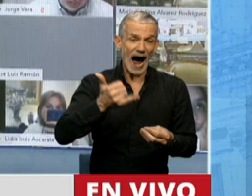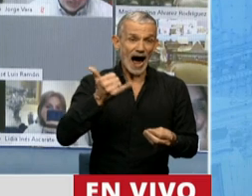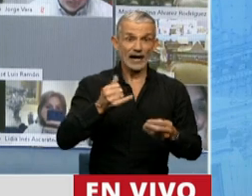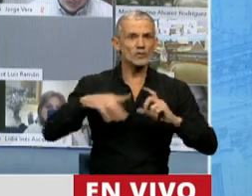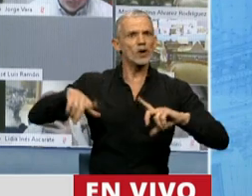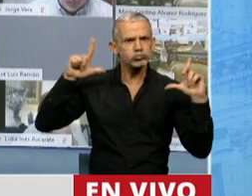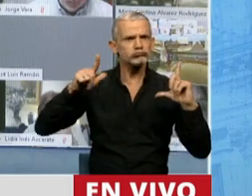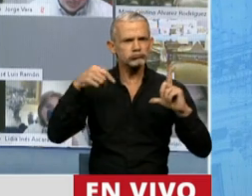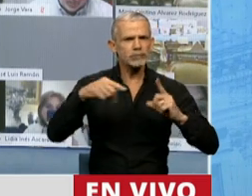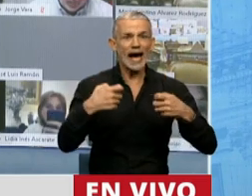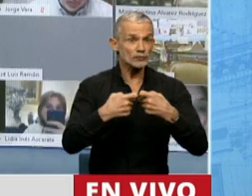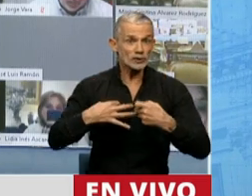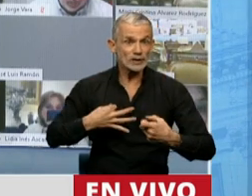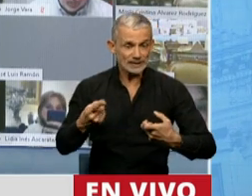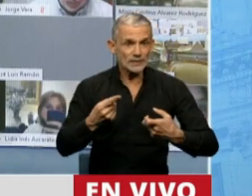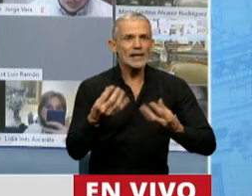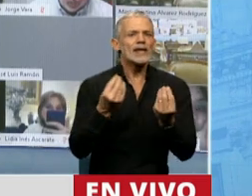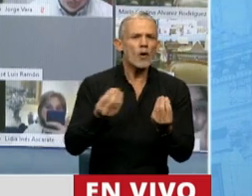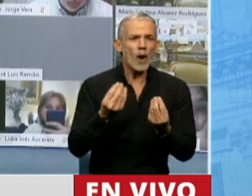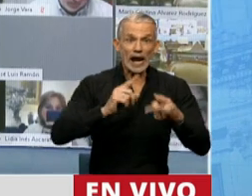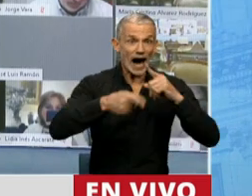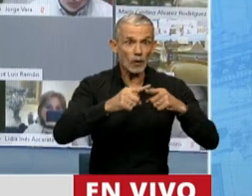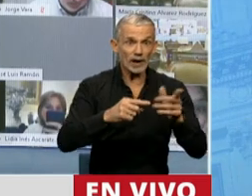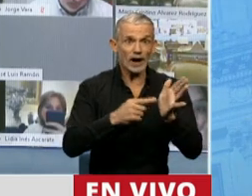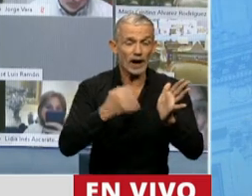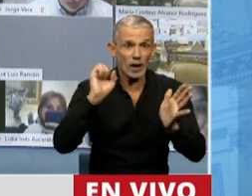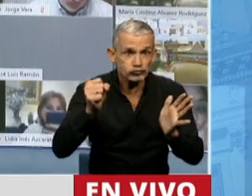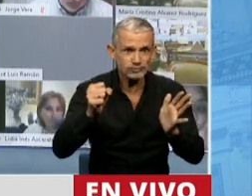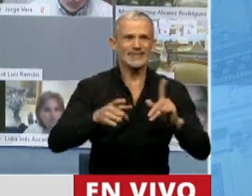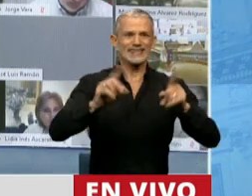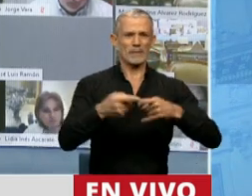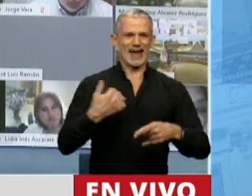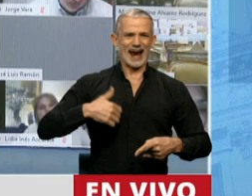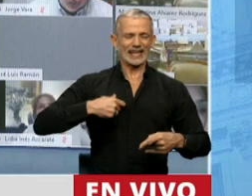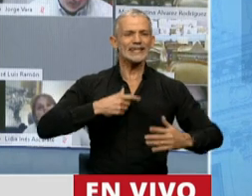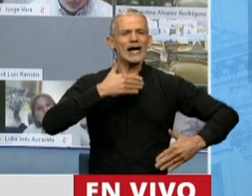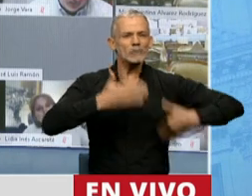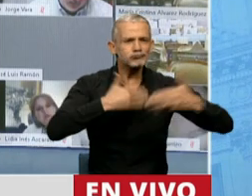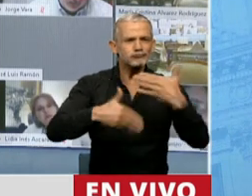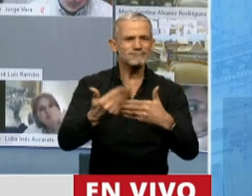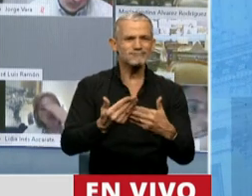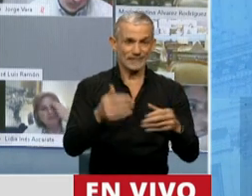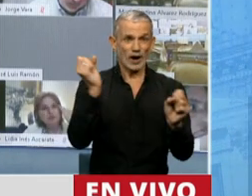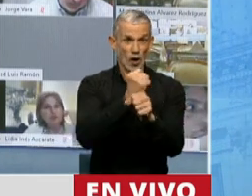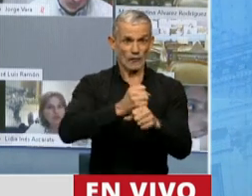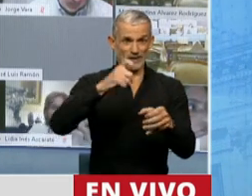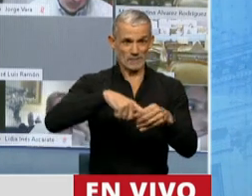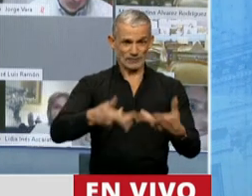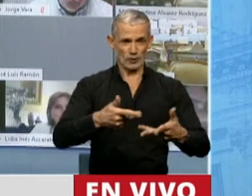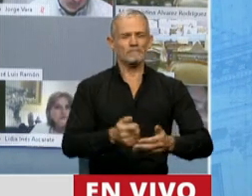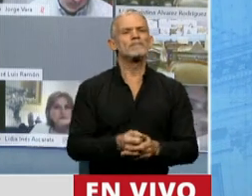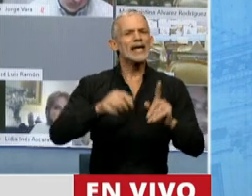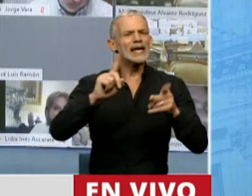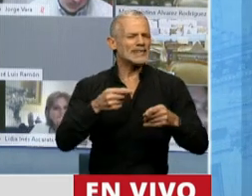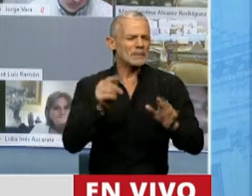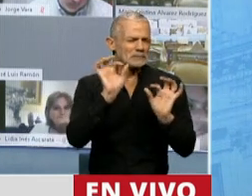protagonistas no solamente de la realización del acuerdo sino de que Argentina esté hoy avanzando en la ratificación y quiero